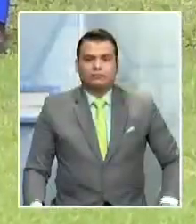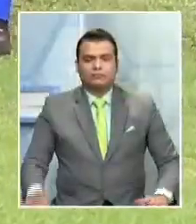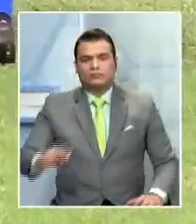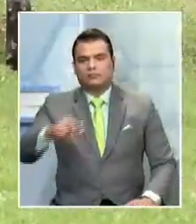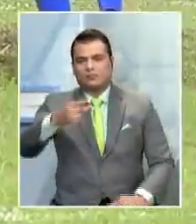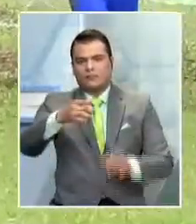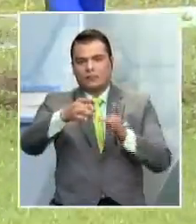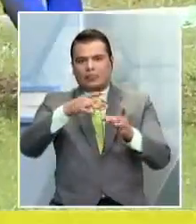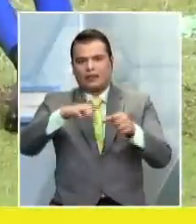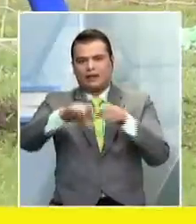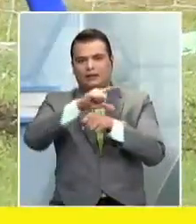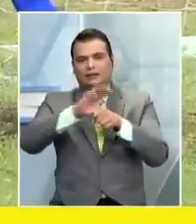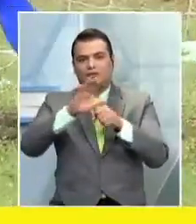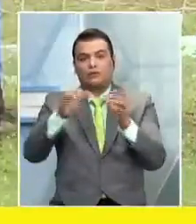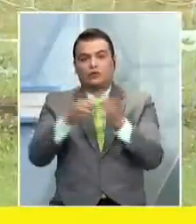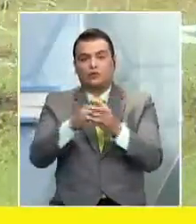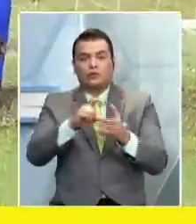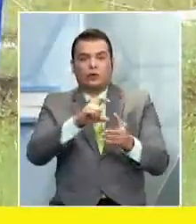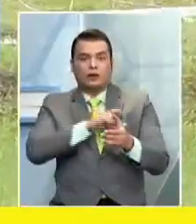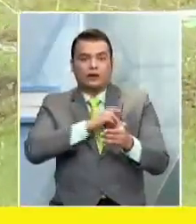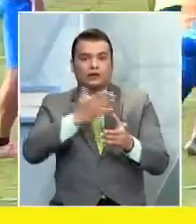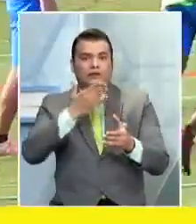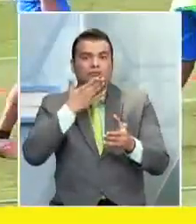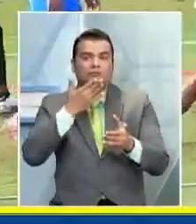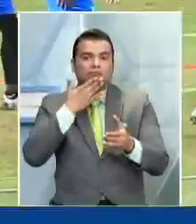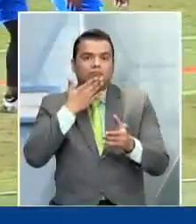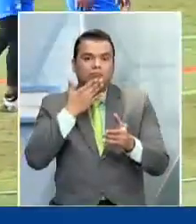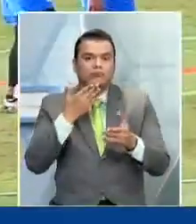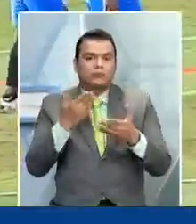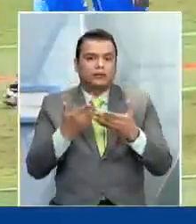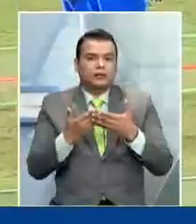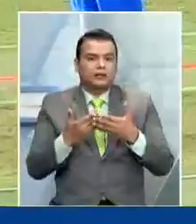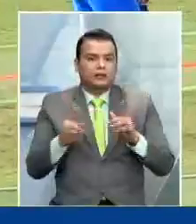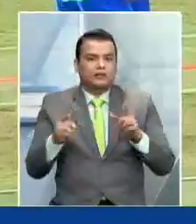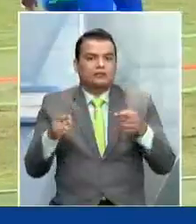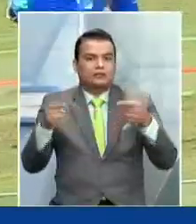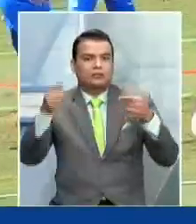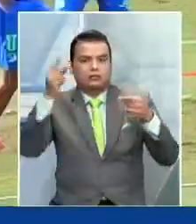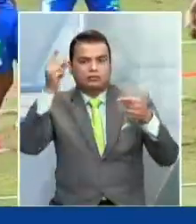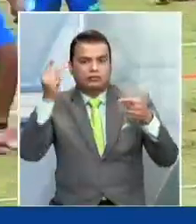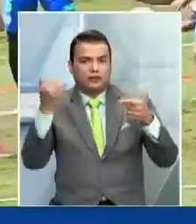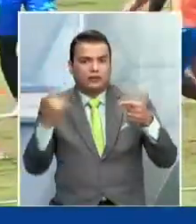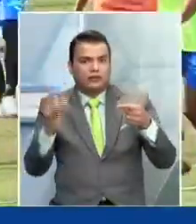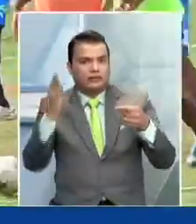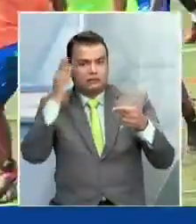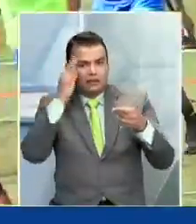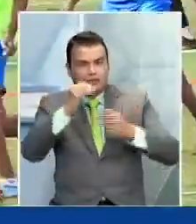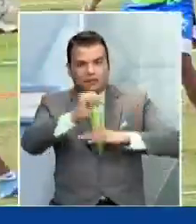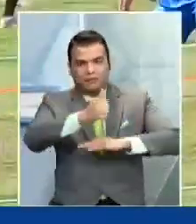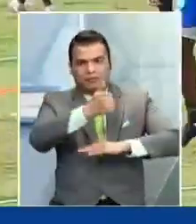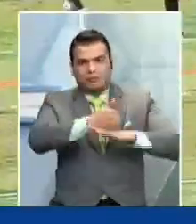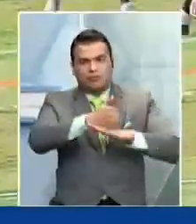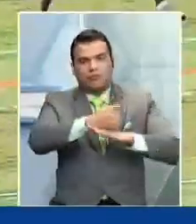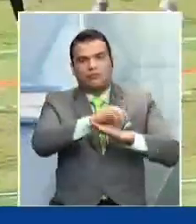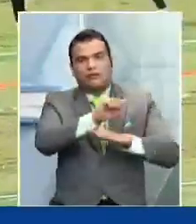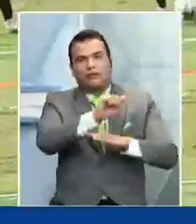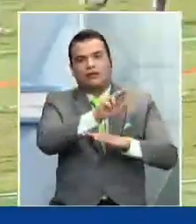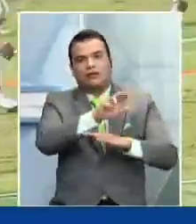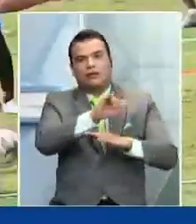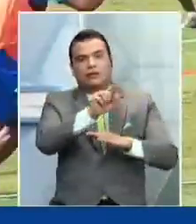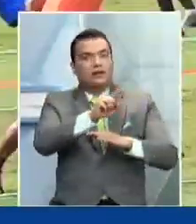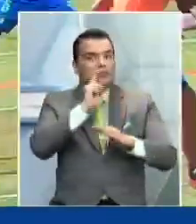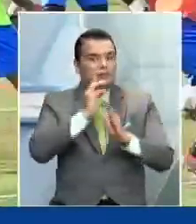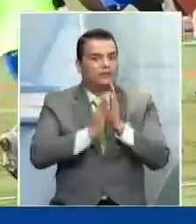fecha de la liga tiene para los azucareros la novedad del VAR en su visita al Deportivo Pereira. Herramienta que el técnico Arias apoya, pero espera